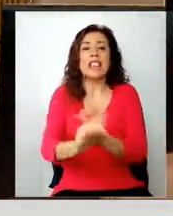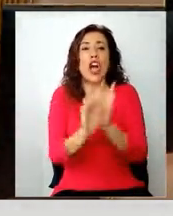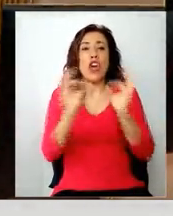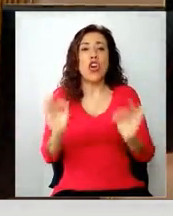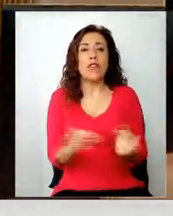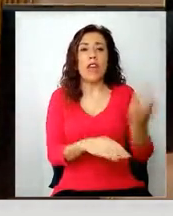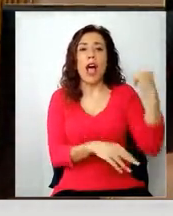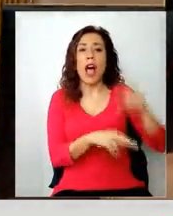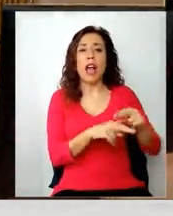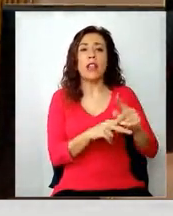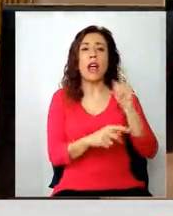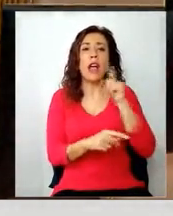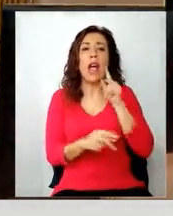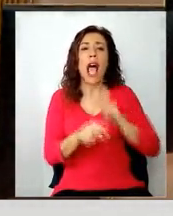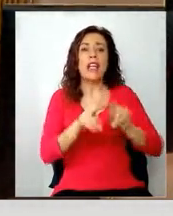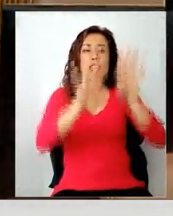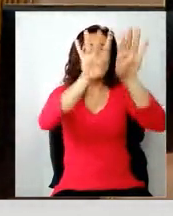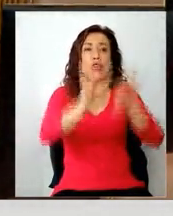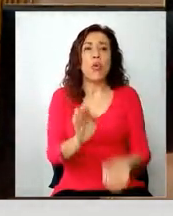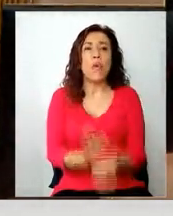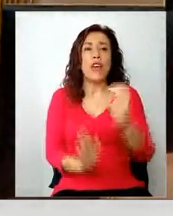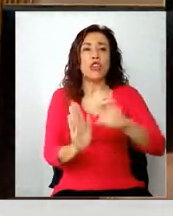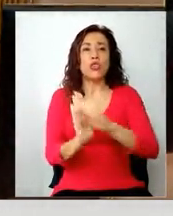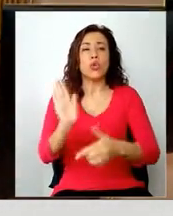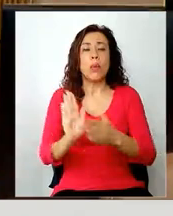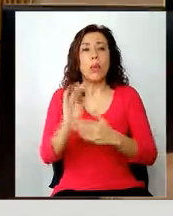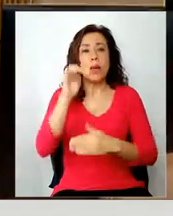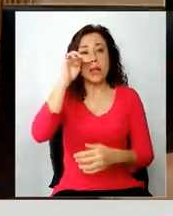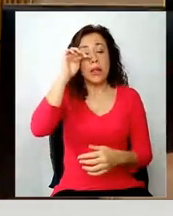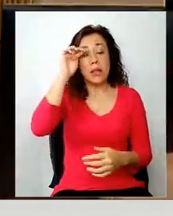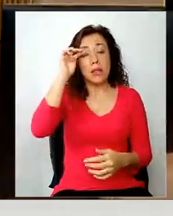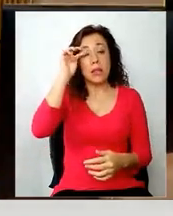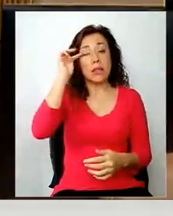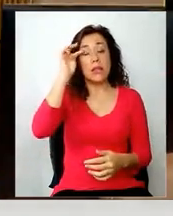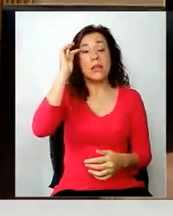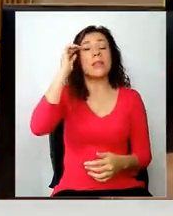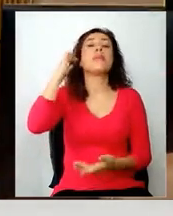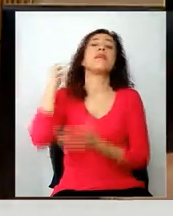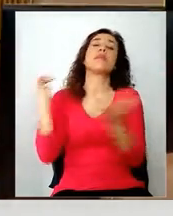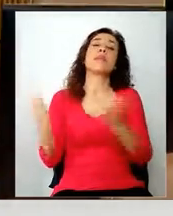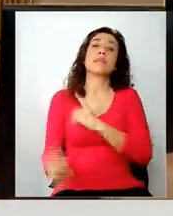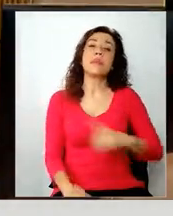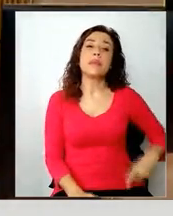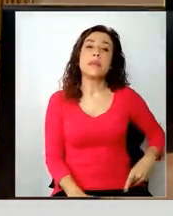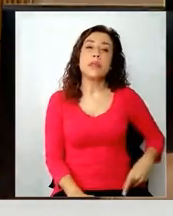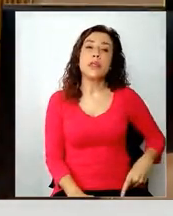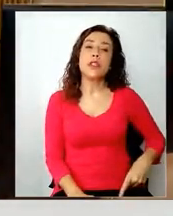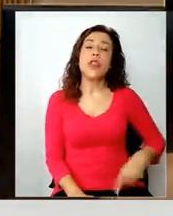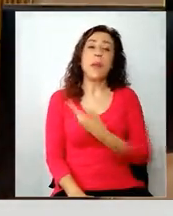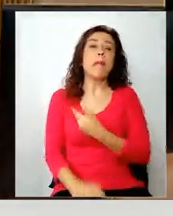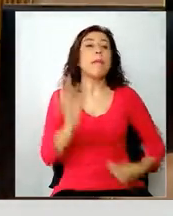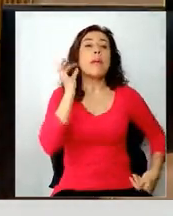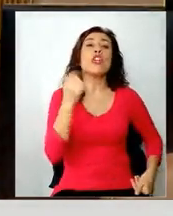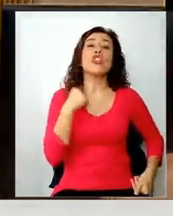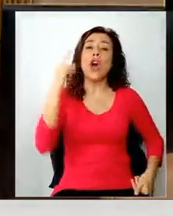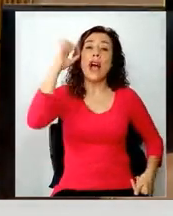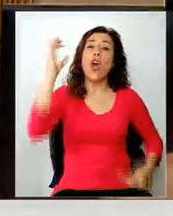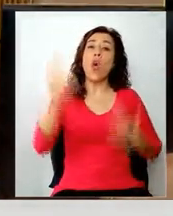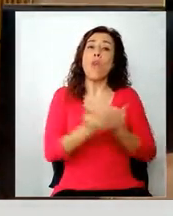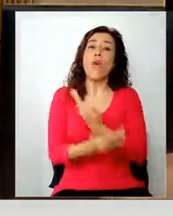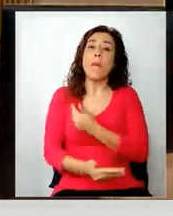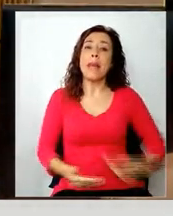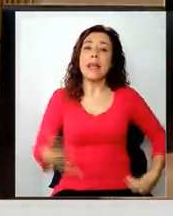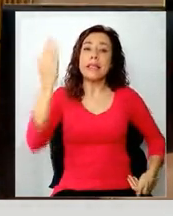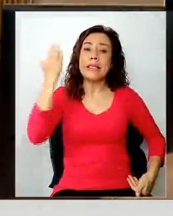mando la reacción de la nueva constitución eh presidenta estimamos parlamentarios yo creo que hubo un presidente que hará en Costa gente